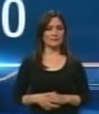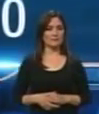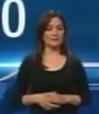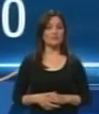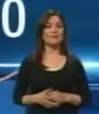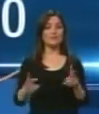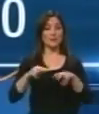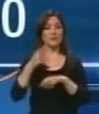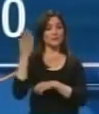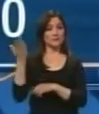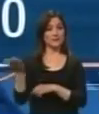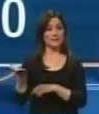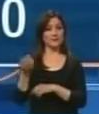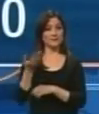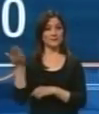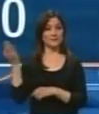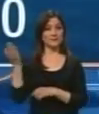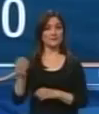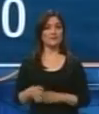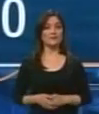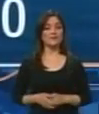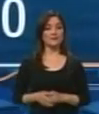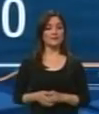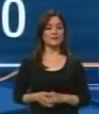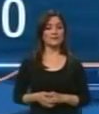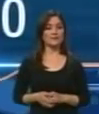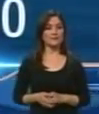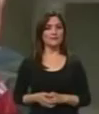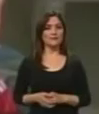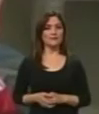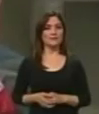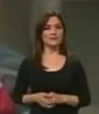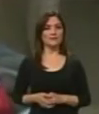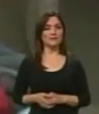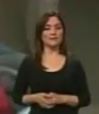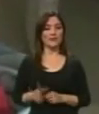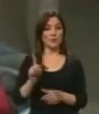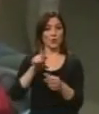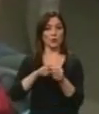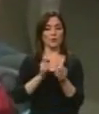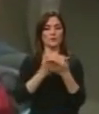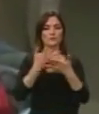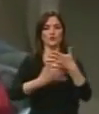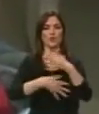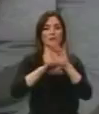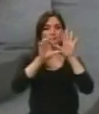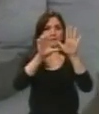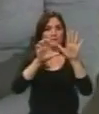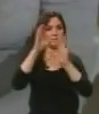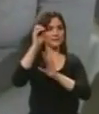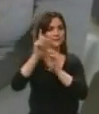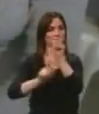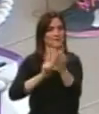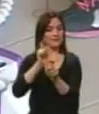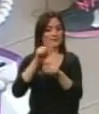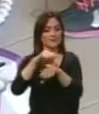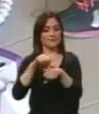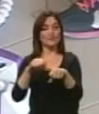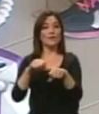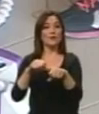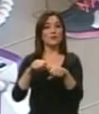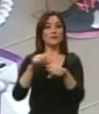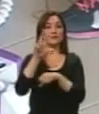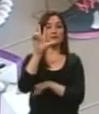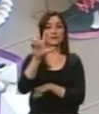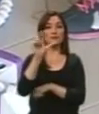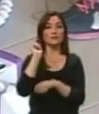2-636-660, extensiones 1104 o 1110. Hay cupos para 70 personas y las cirugías se darán